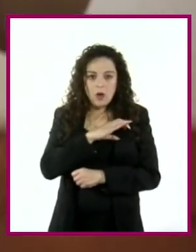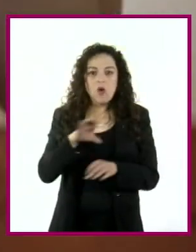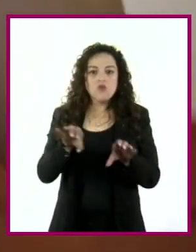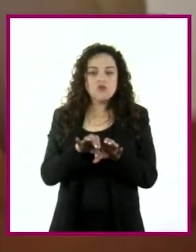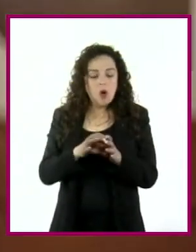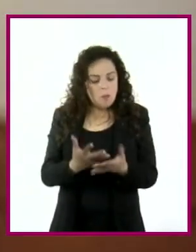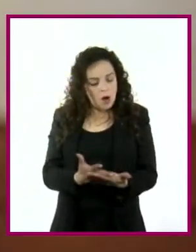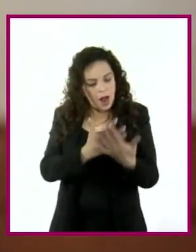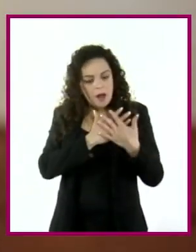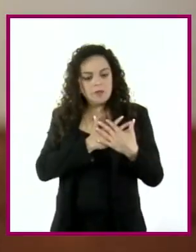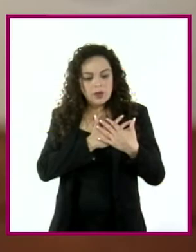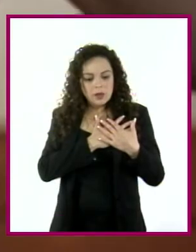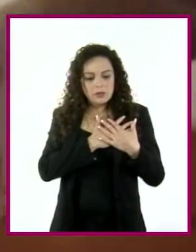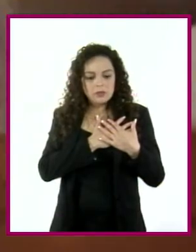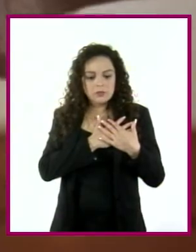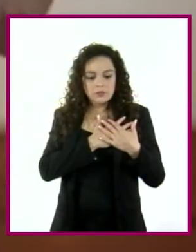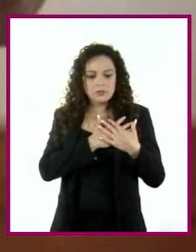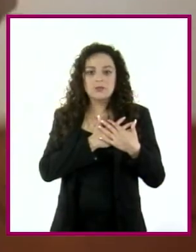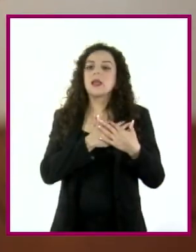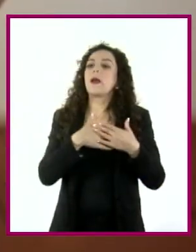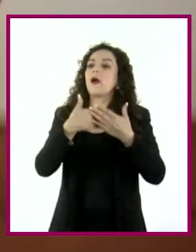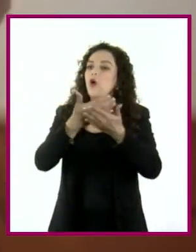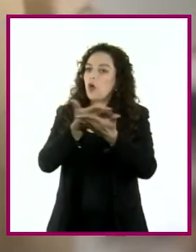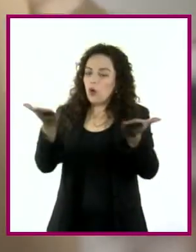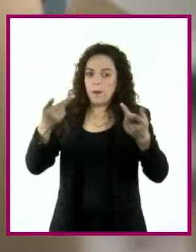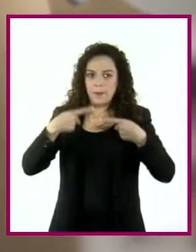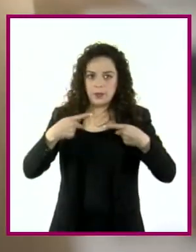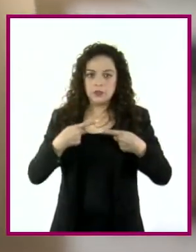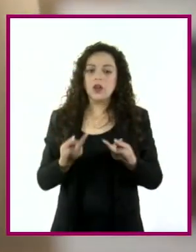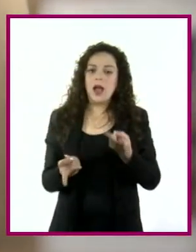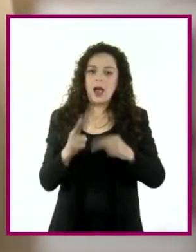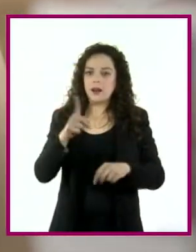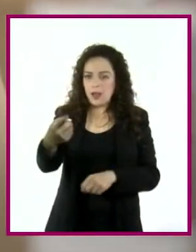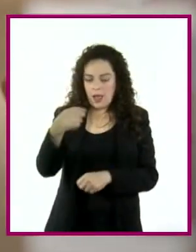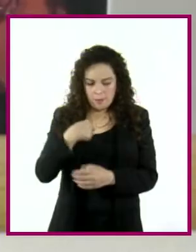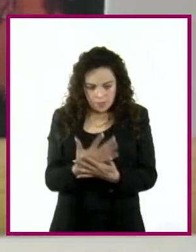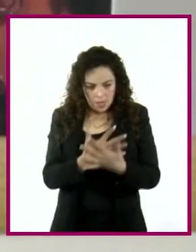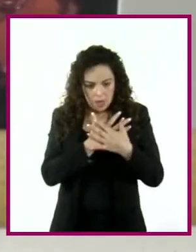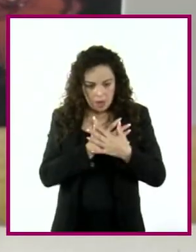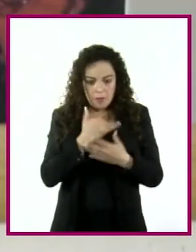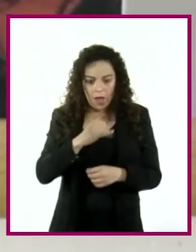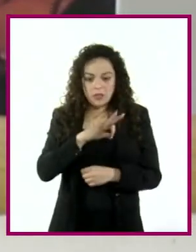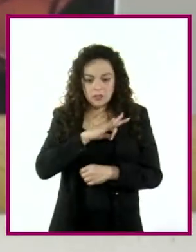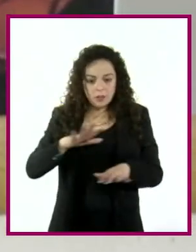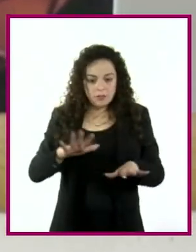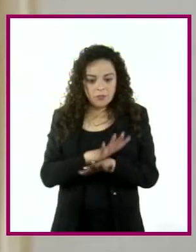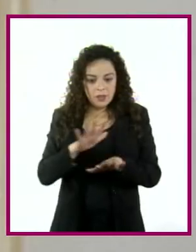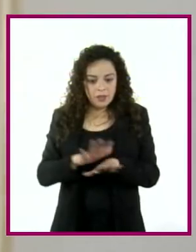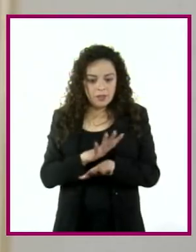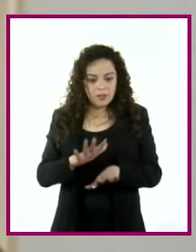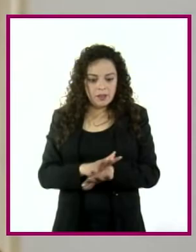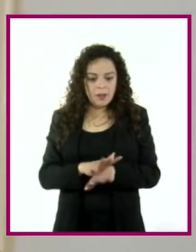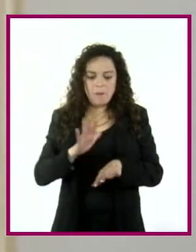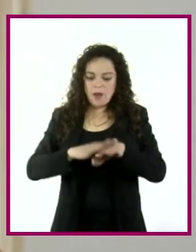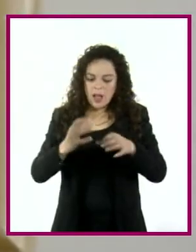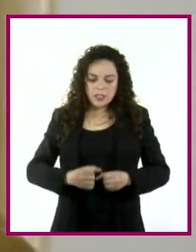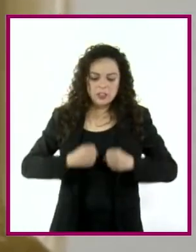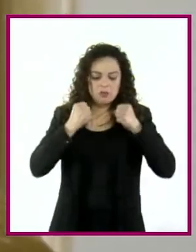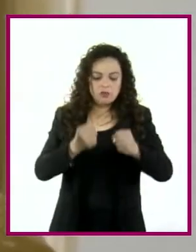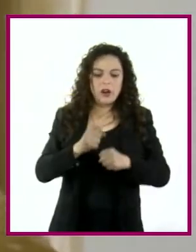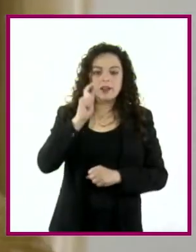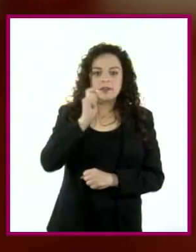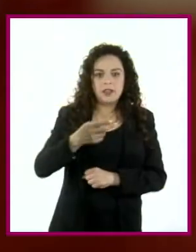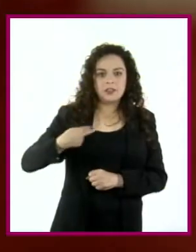de amar, de ser amadas y la posibilidad de transformarnos desde lo más potente que existe en nosotras